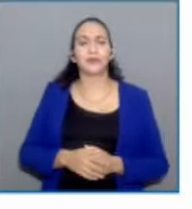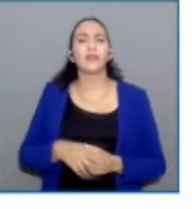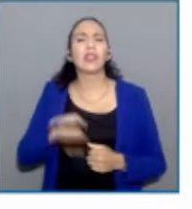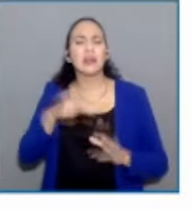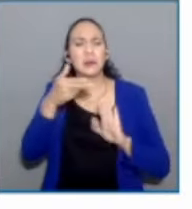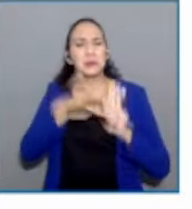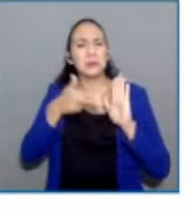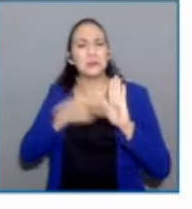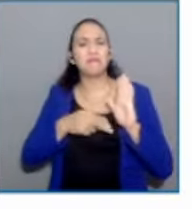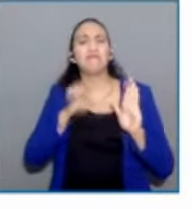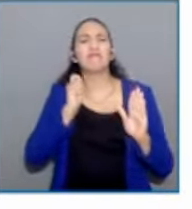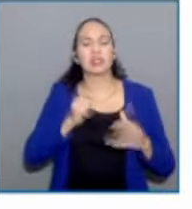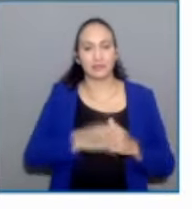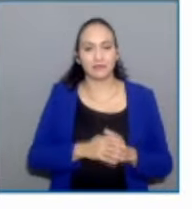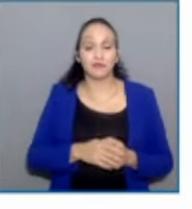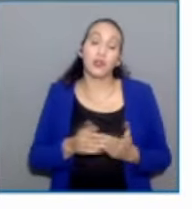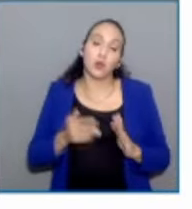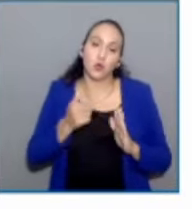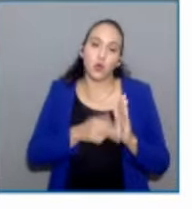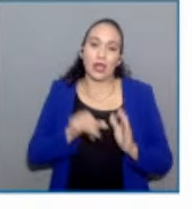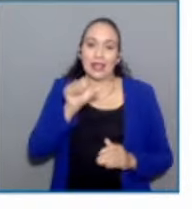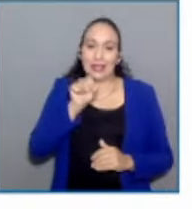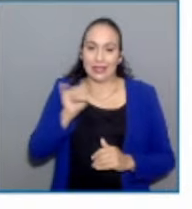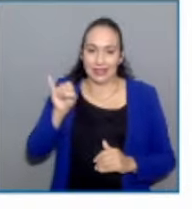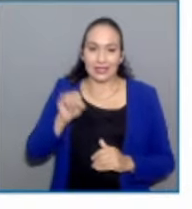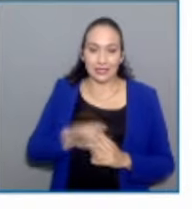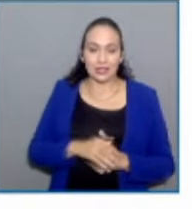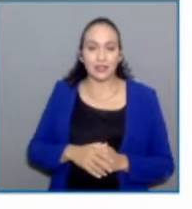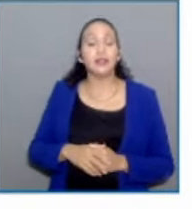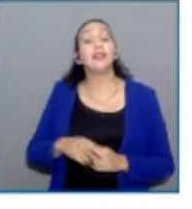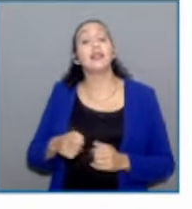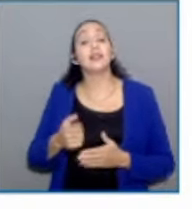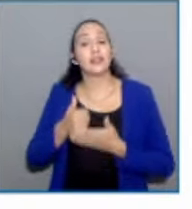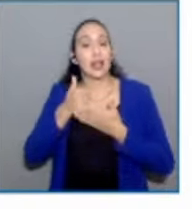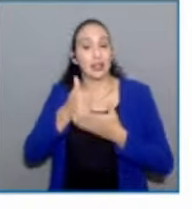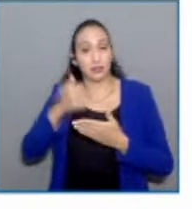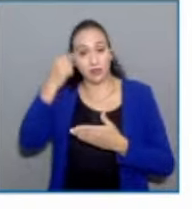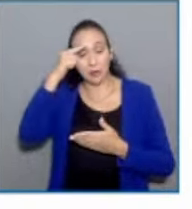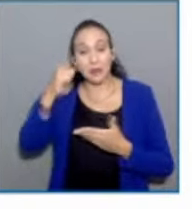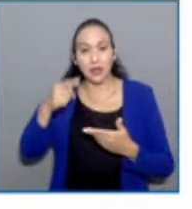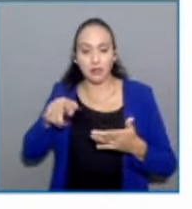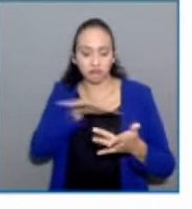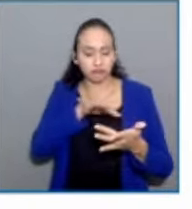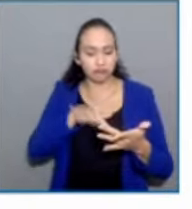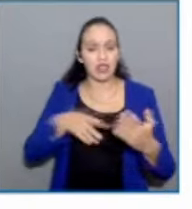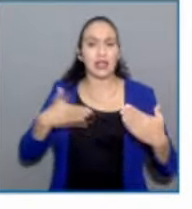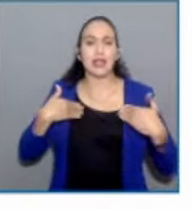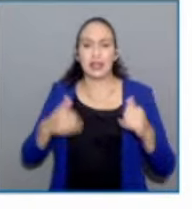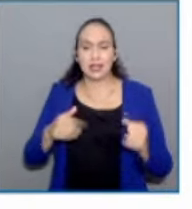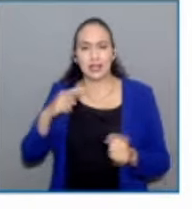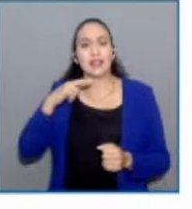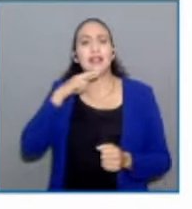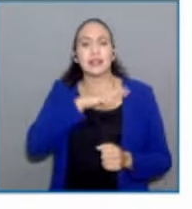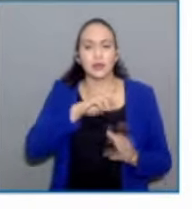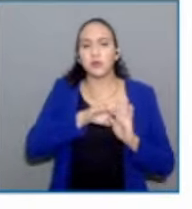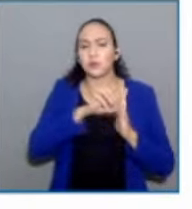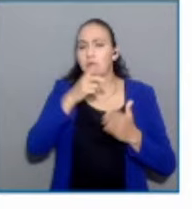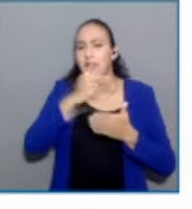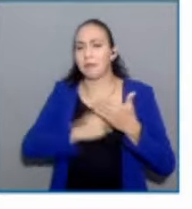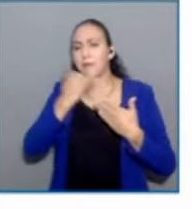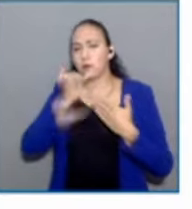artificial que busca facilitar el acceso y la comprensión de las versiones públicas de los proyectos de Sentencia de su